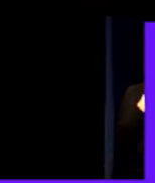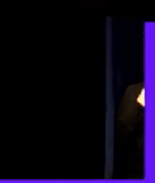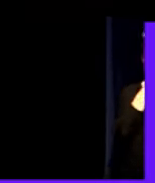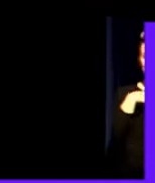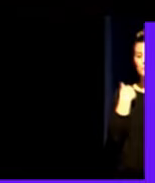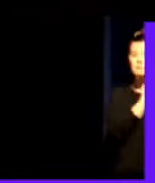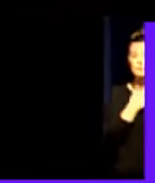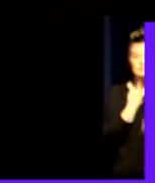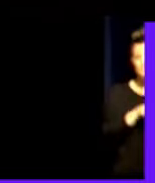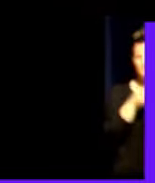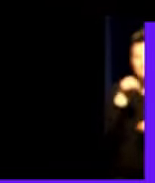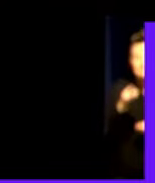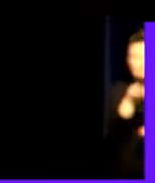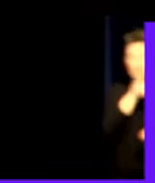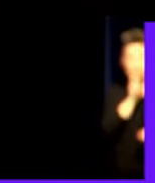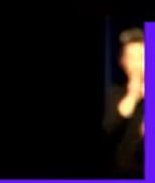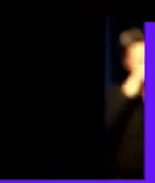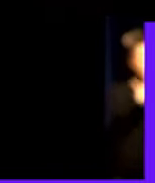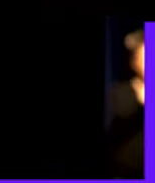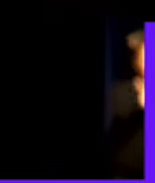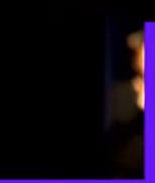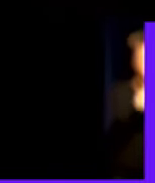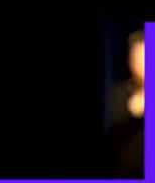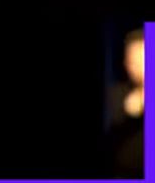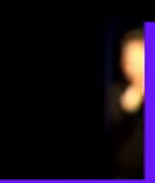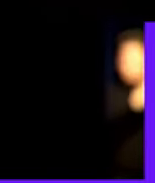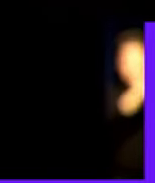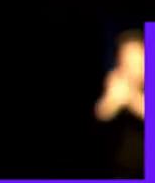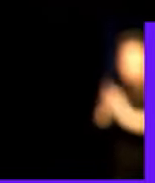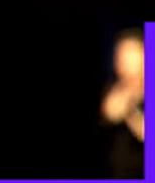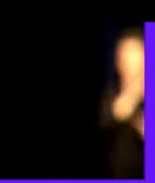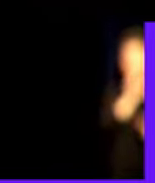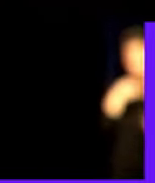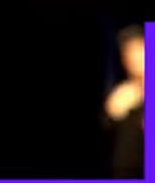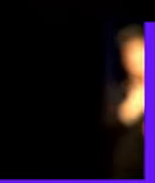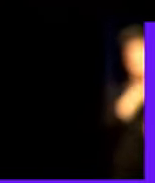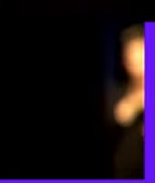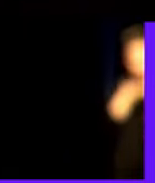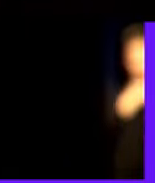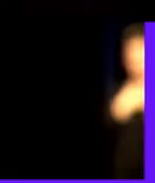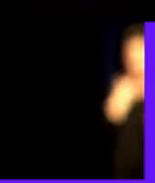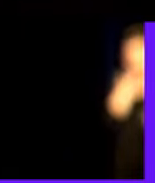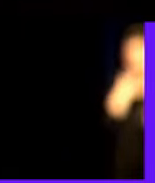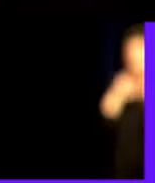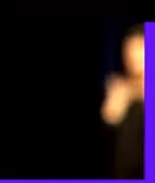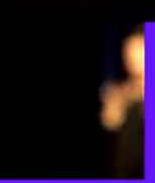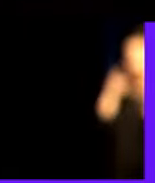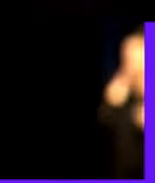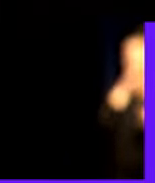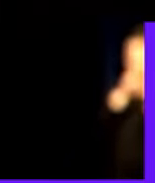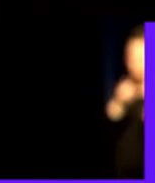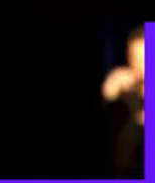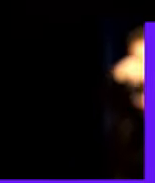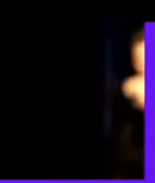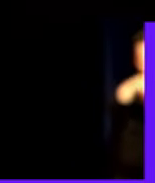cómo hacemos esto, cómo lo programamos? A esto me refiero cuando digo que un centro educativo es mucho más